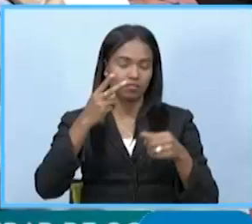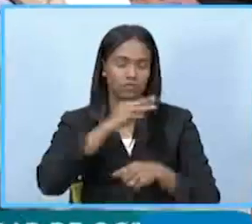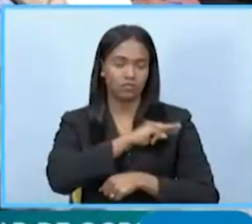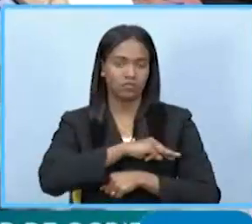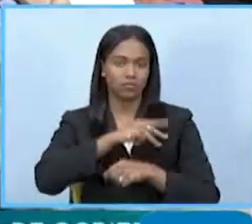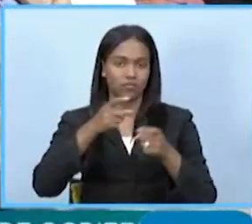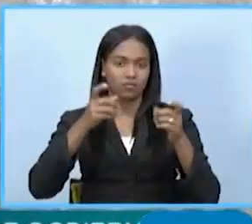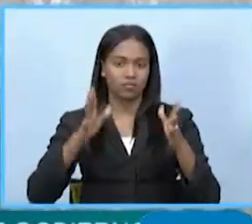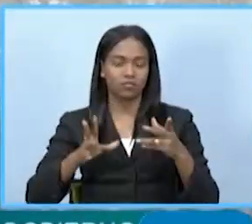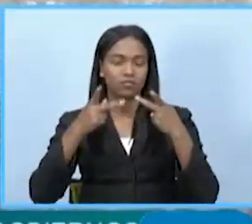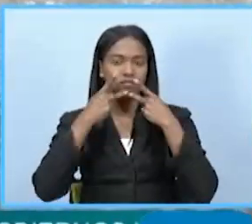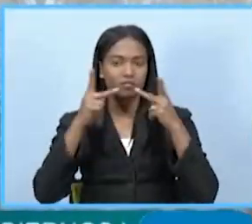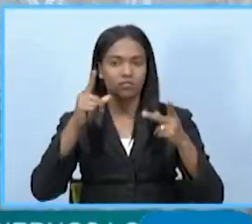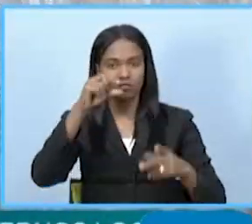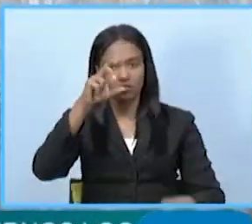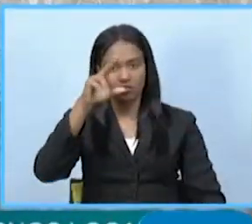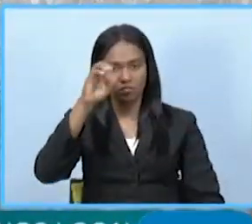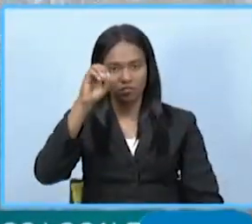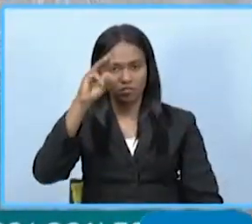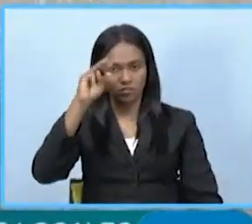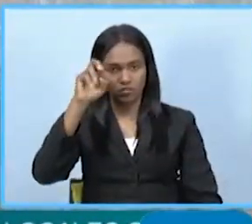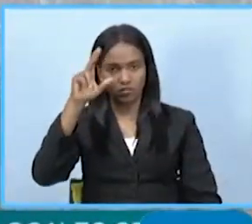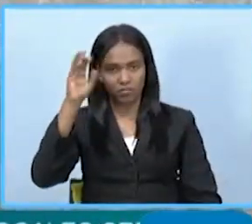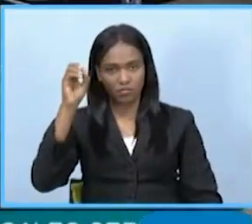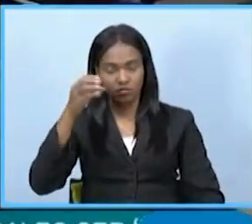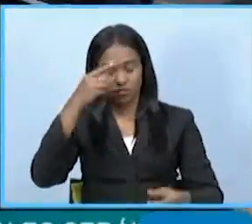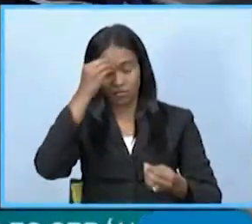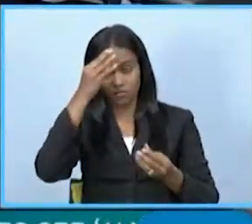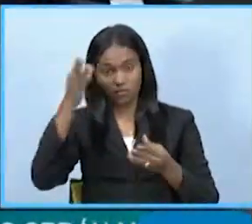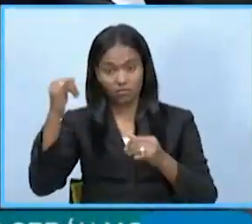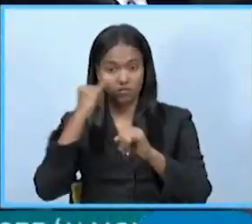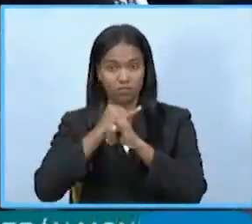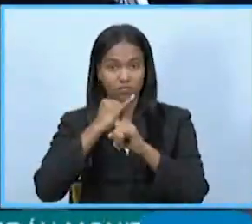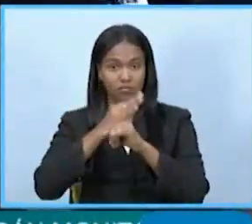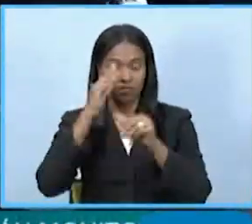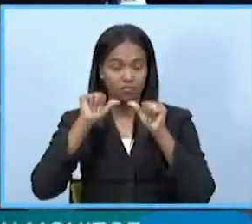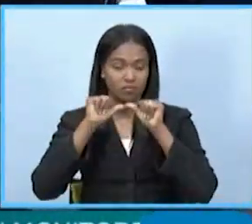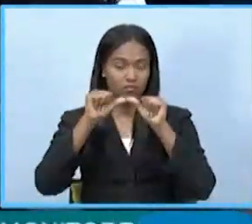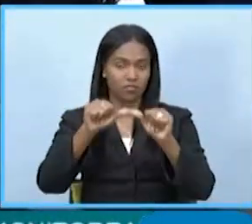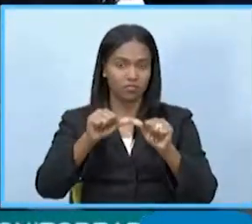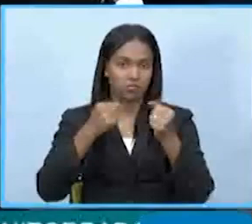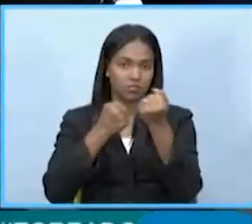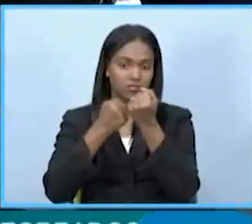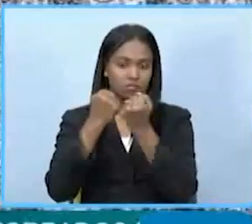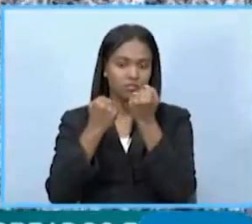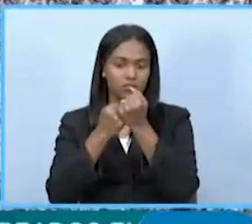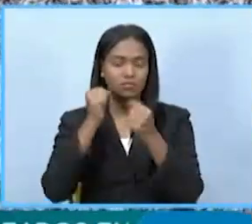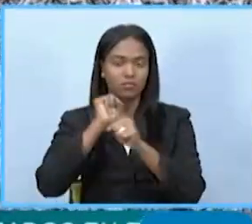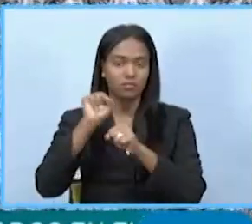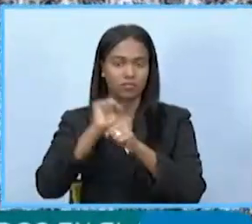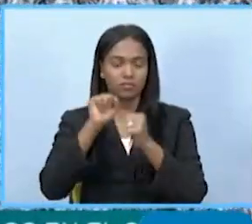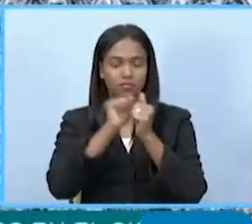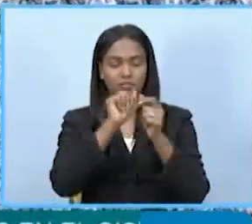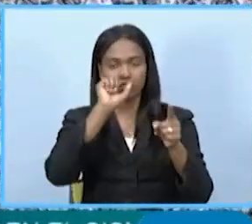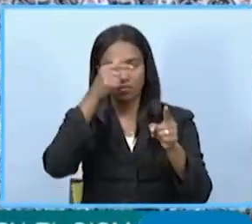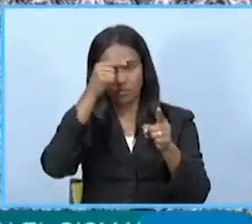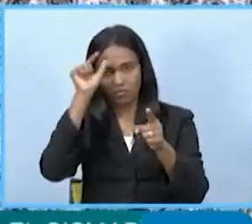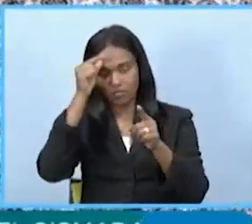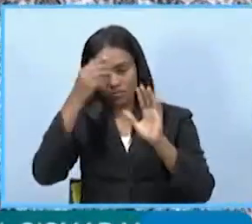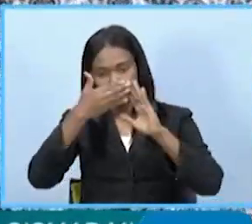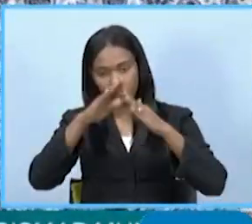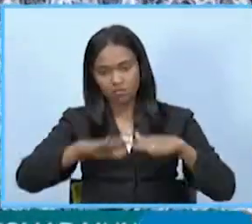viceministro de Administración Pública, Gregorio Montero, aseguró que esa entidad seguirá consolidando alianzas estratégicas con los gobiernos